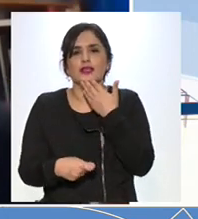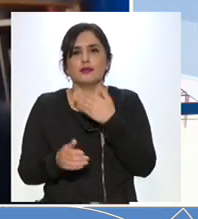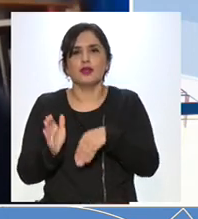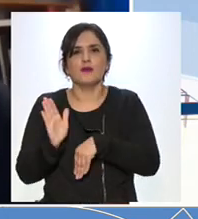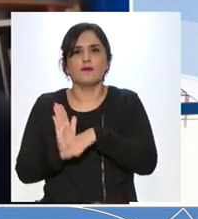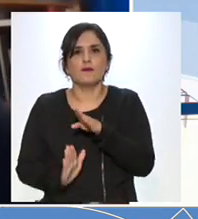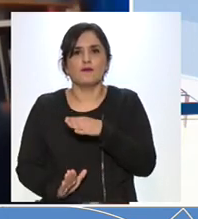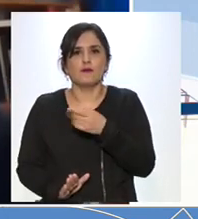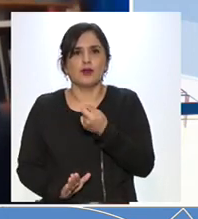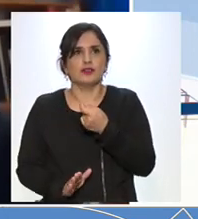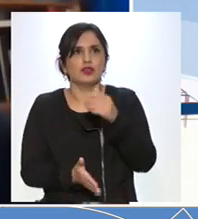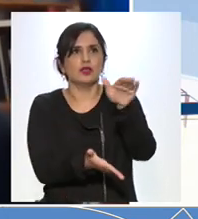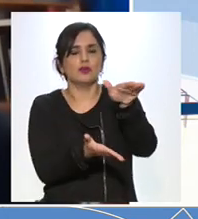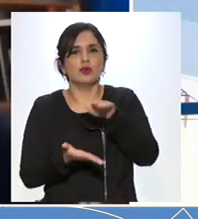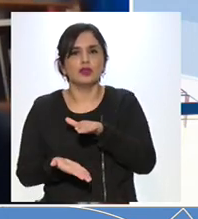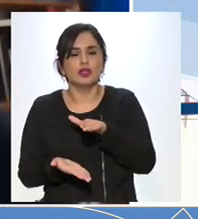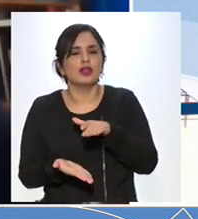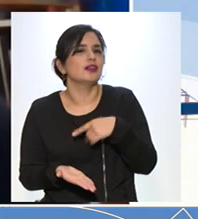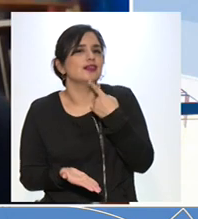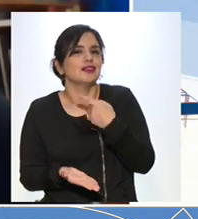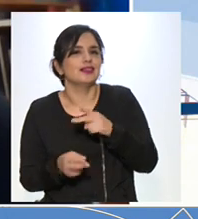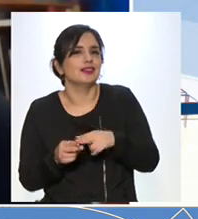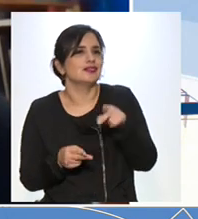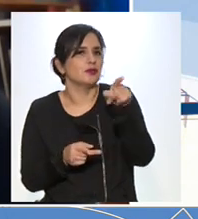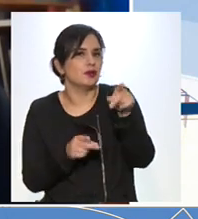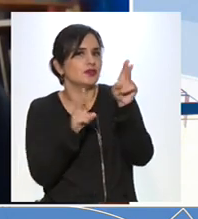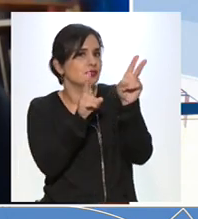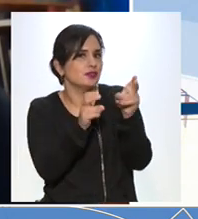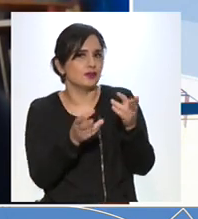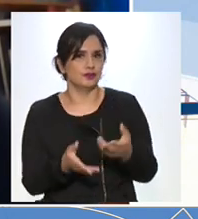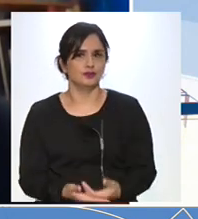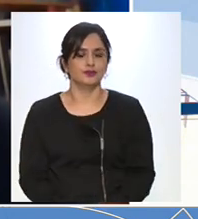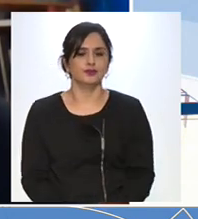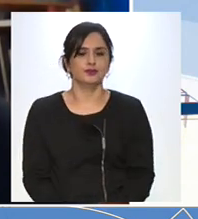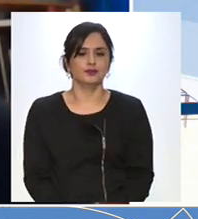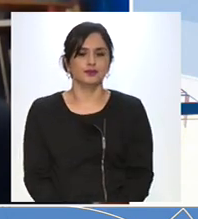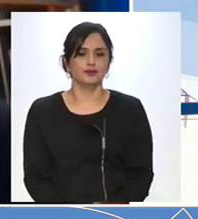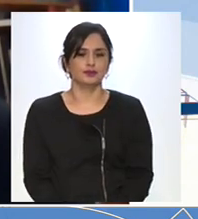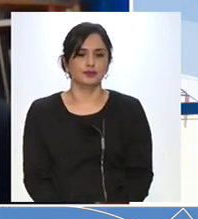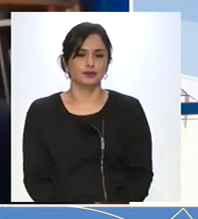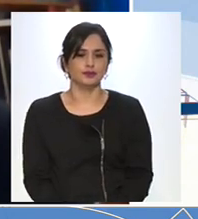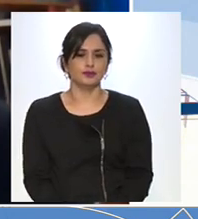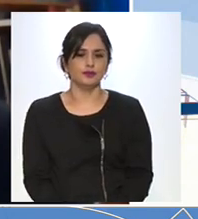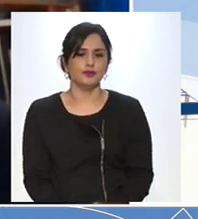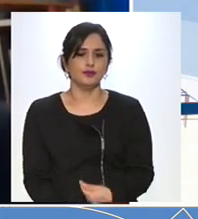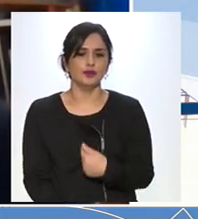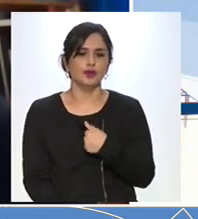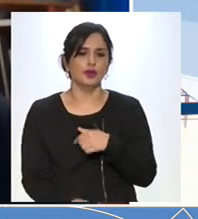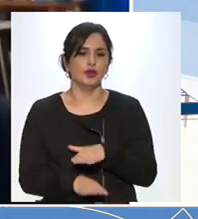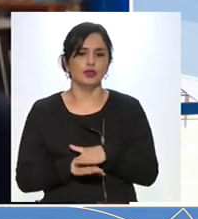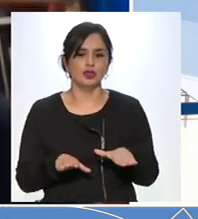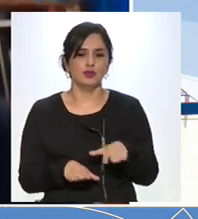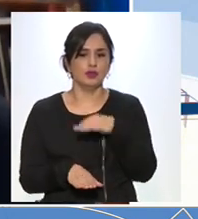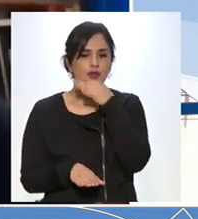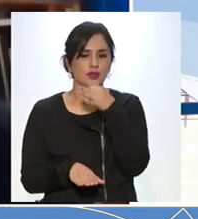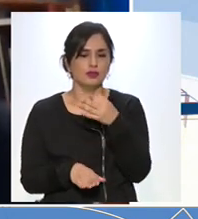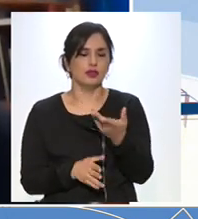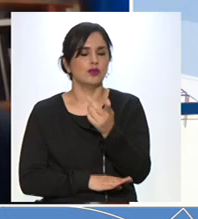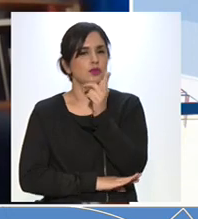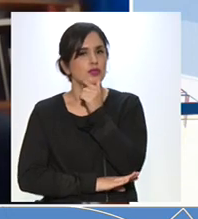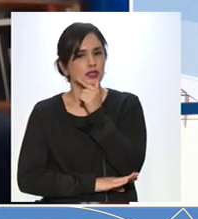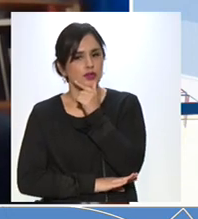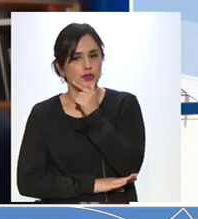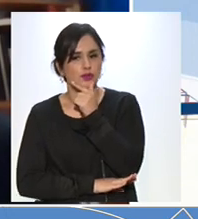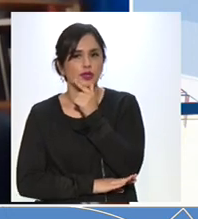importada. ¿Y qué hacemos frente a eso? Bueno, yo termino, porque no quiero alargarme más, diciendo que estamos en un escenario de incertidumbres, como han